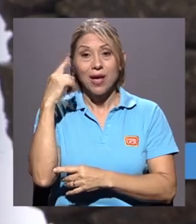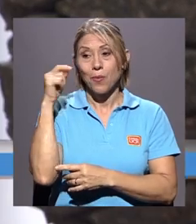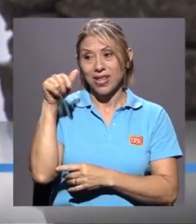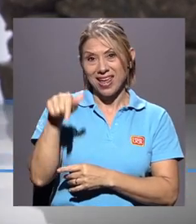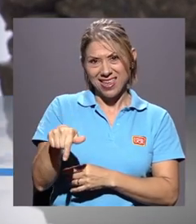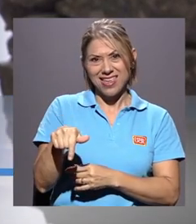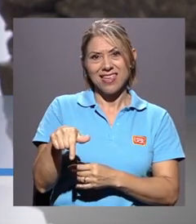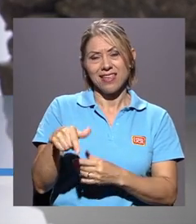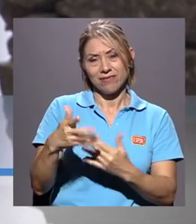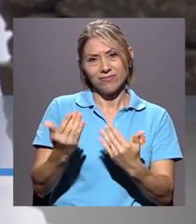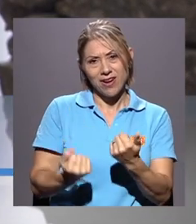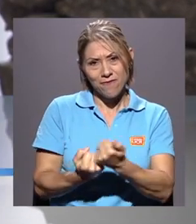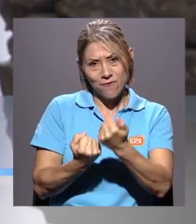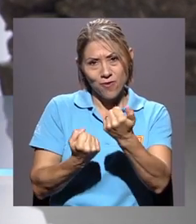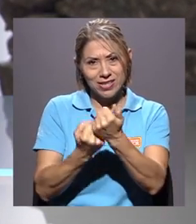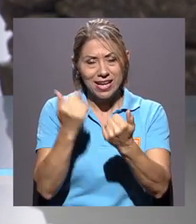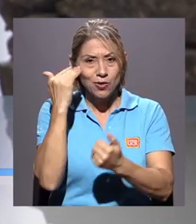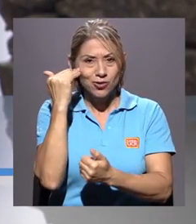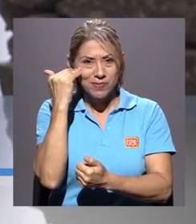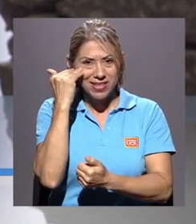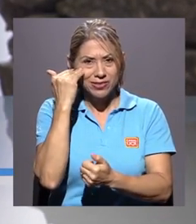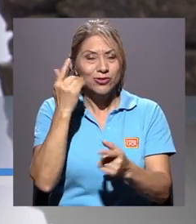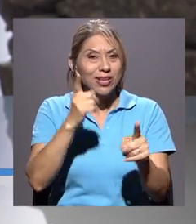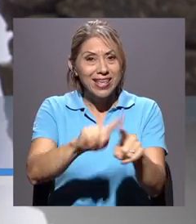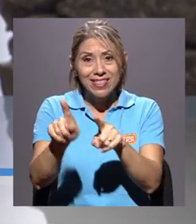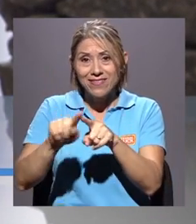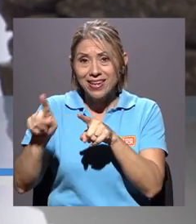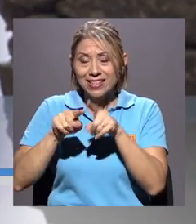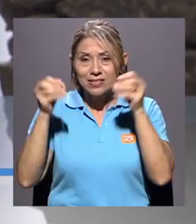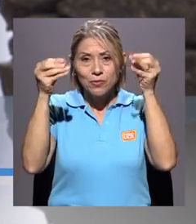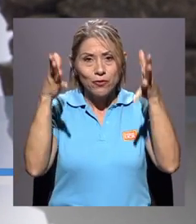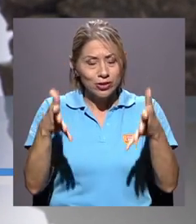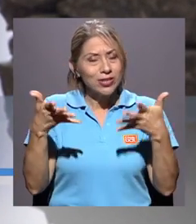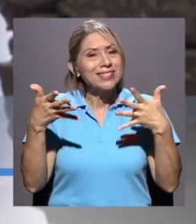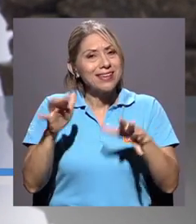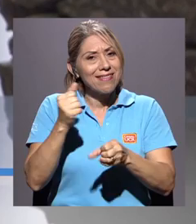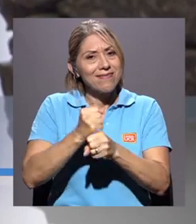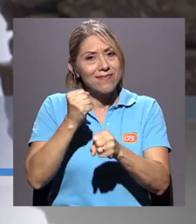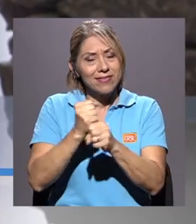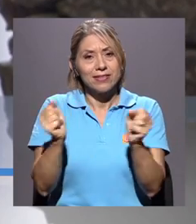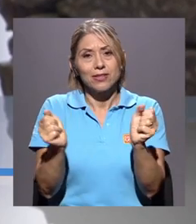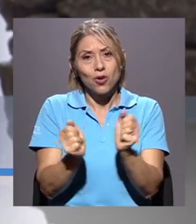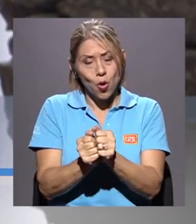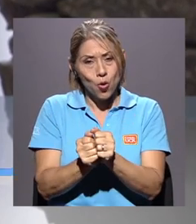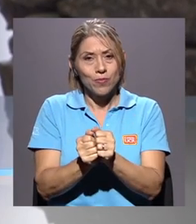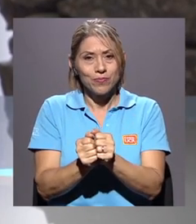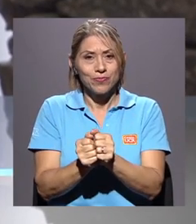ya varios profesores en todo el país vienen trabajando con muchachos,